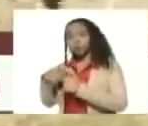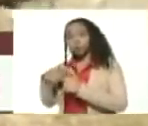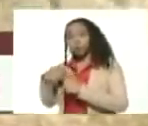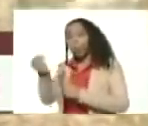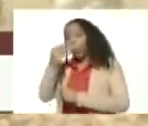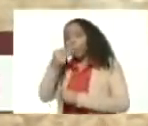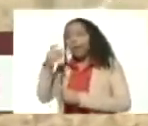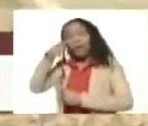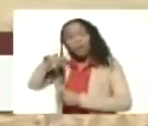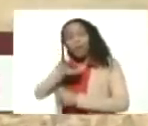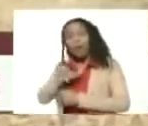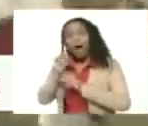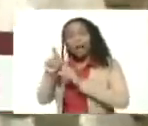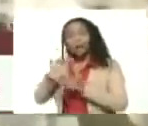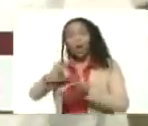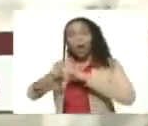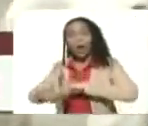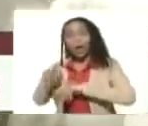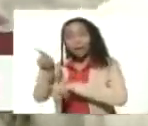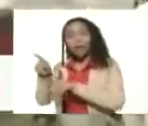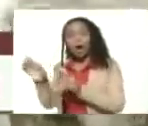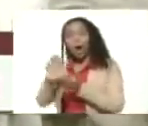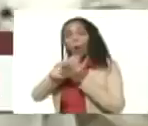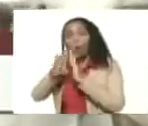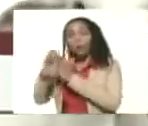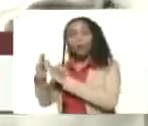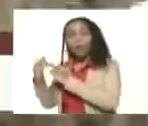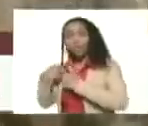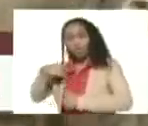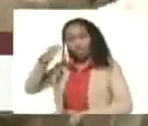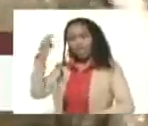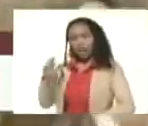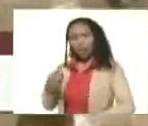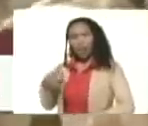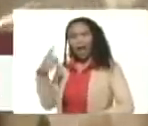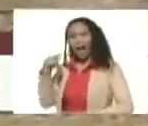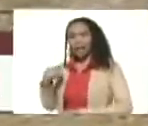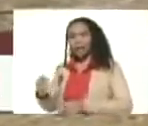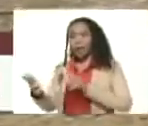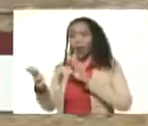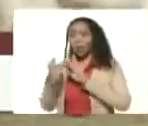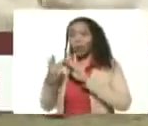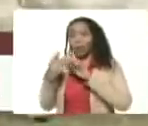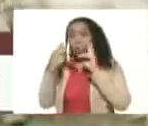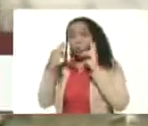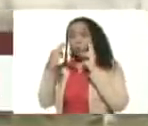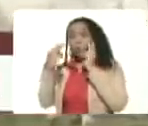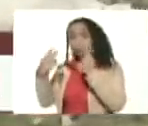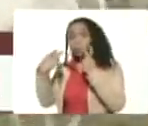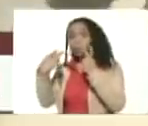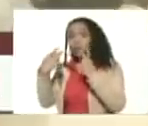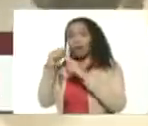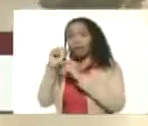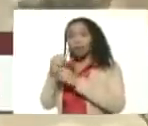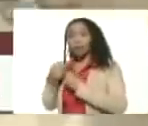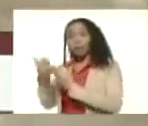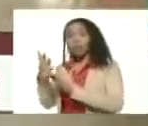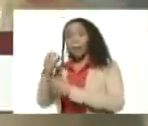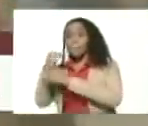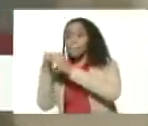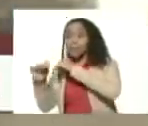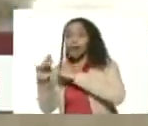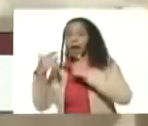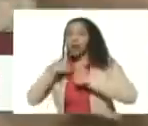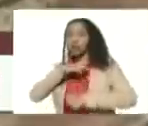pueblo, a esos CLAT, a esas comunidades que estoy segura están en sintonía de esta jornada productiva, le enviamos nuestro mensaje.